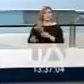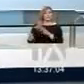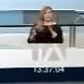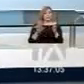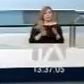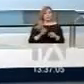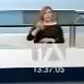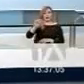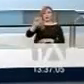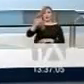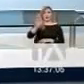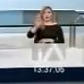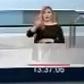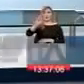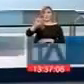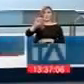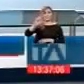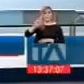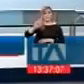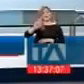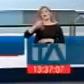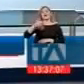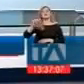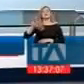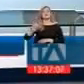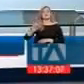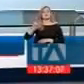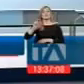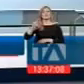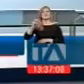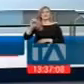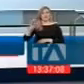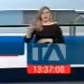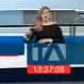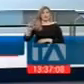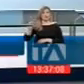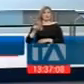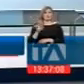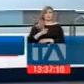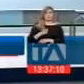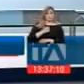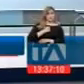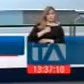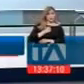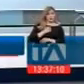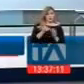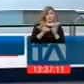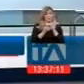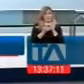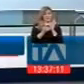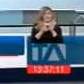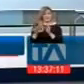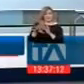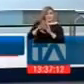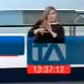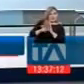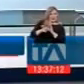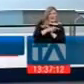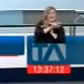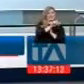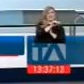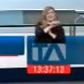Abraham Muñoz, quien realmente es dueño de la identidad que usaba Daniel Salcedo, vendió durante la pandemia medicamentos de uso exclusivo del IES por